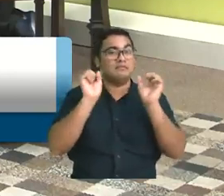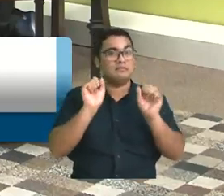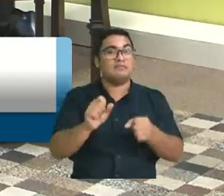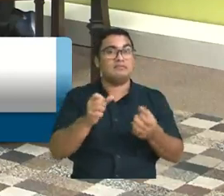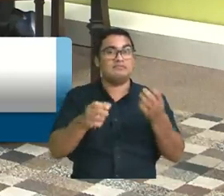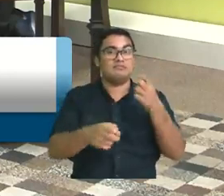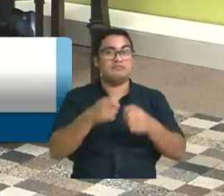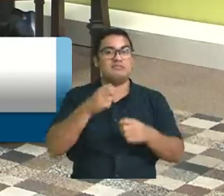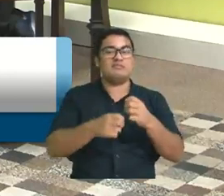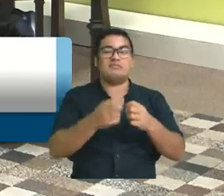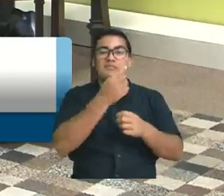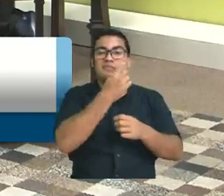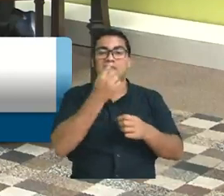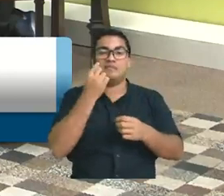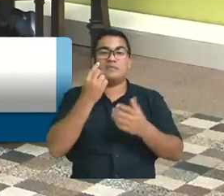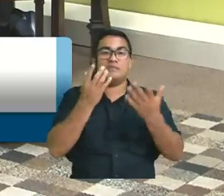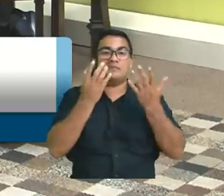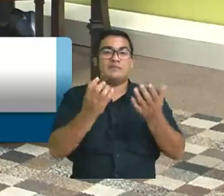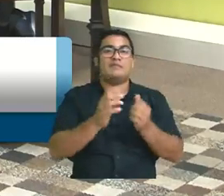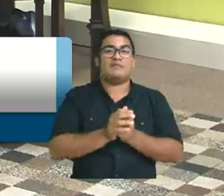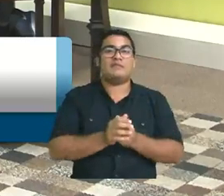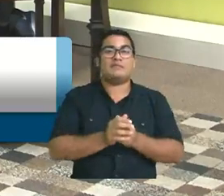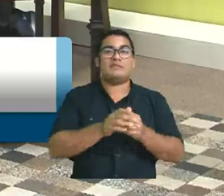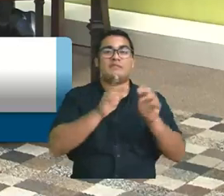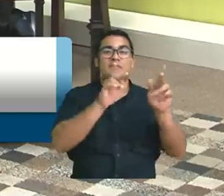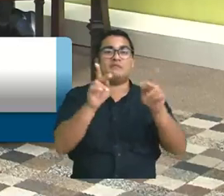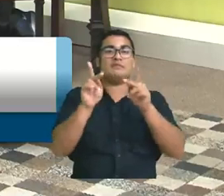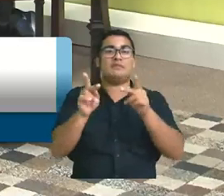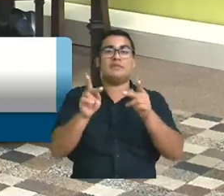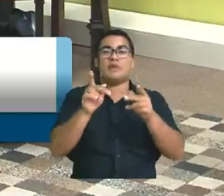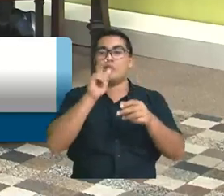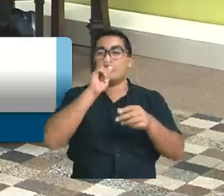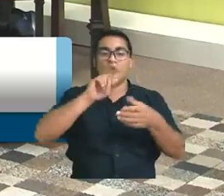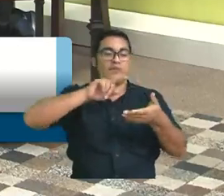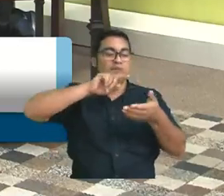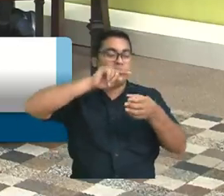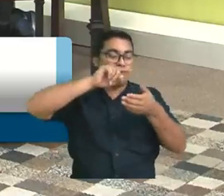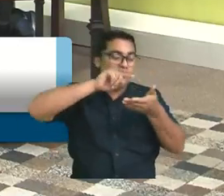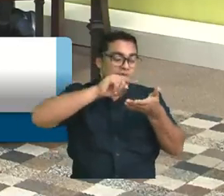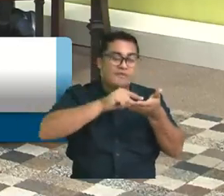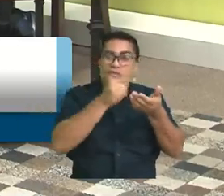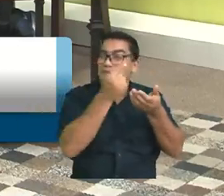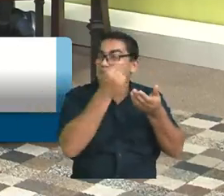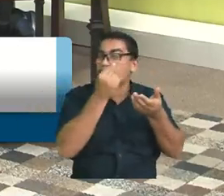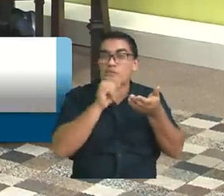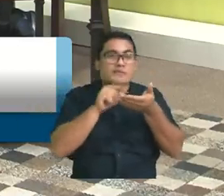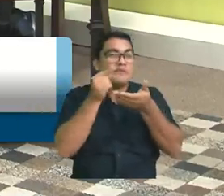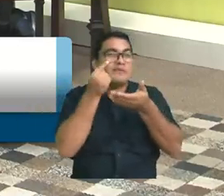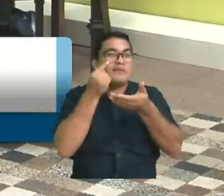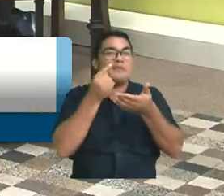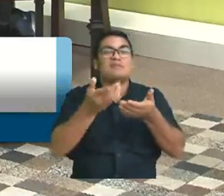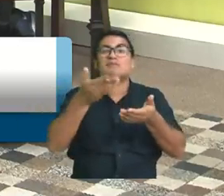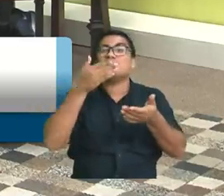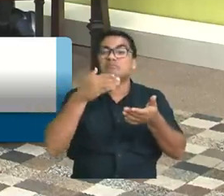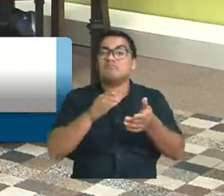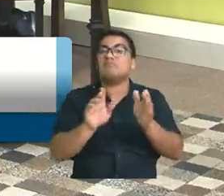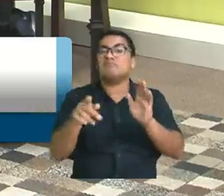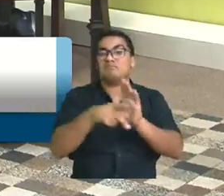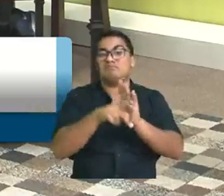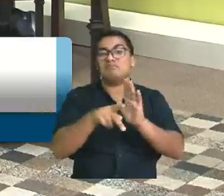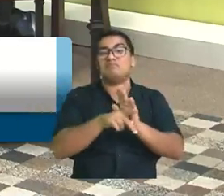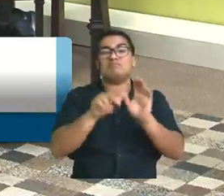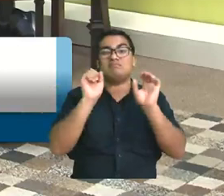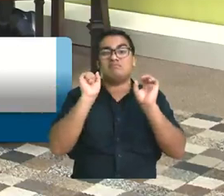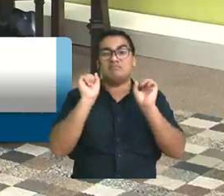también implicar... El uso de lentillas o lentes de contacto, sí, son un factor de riesgo,